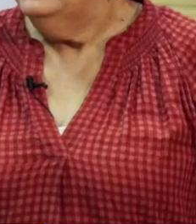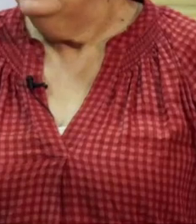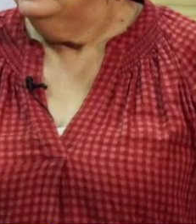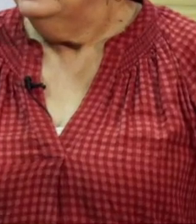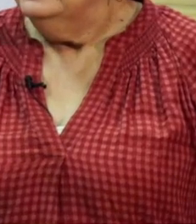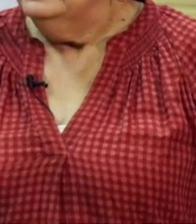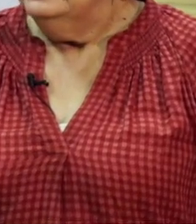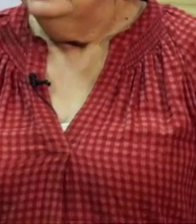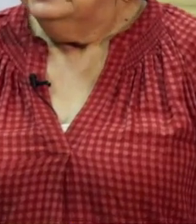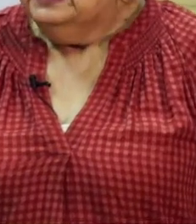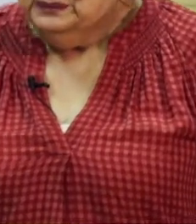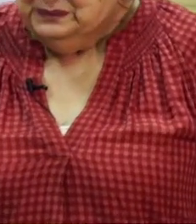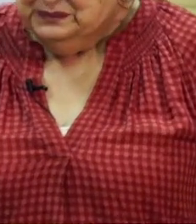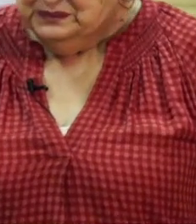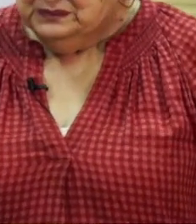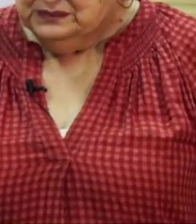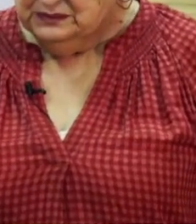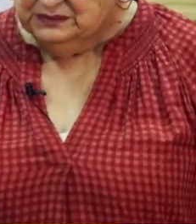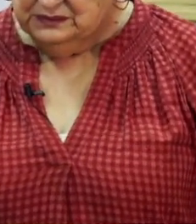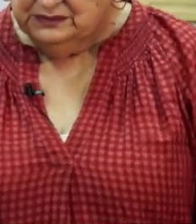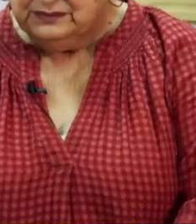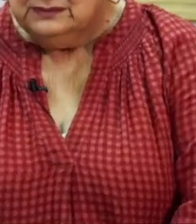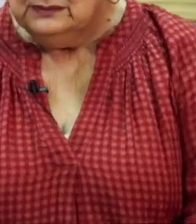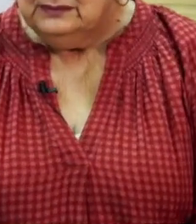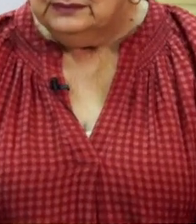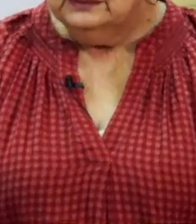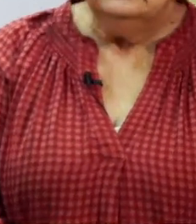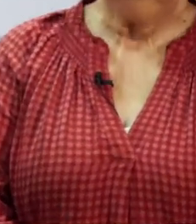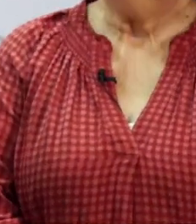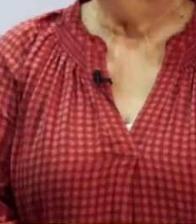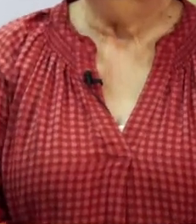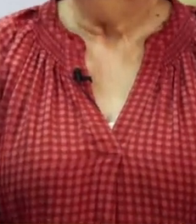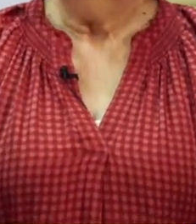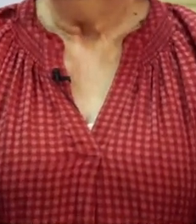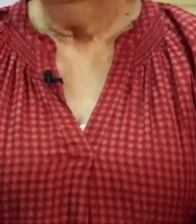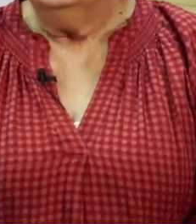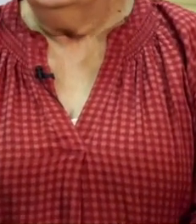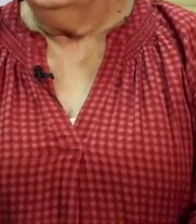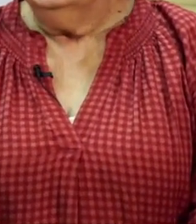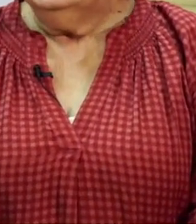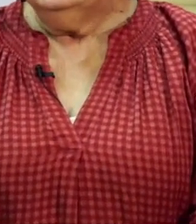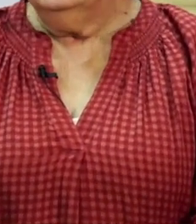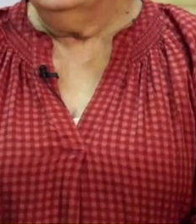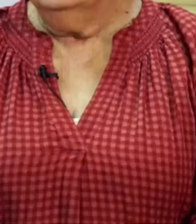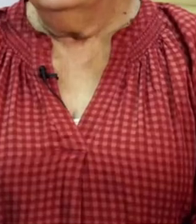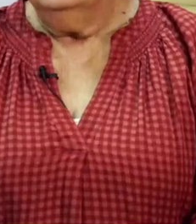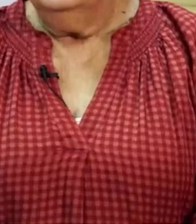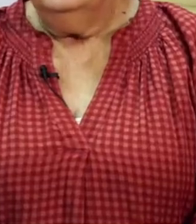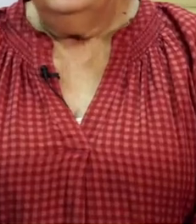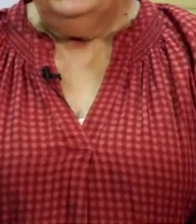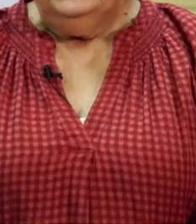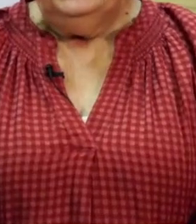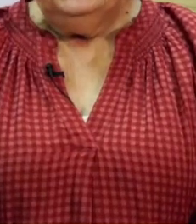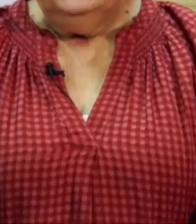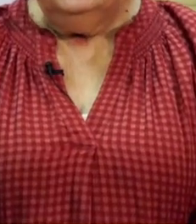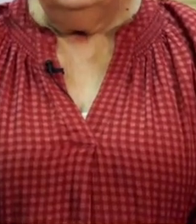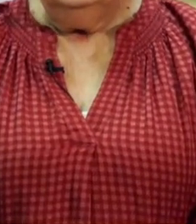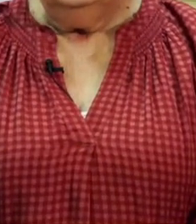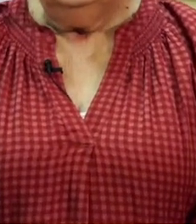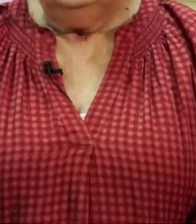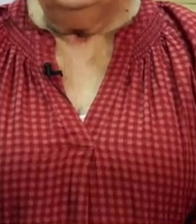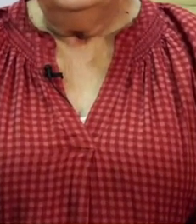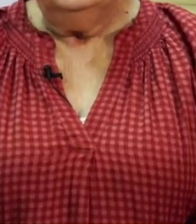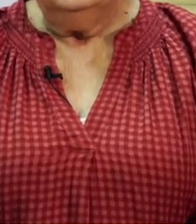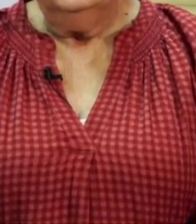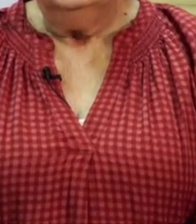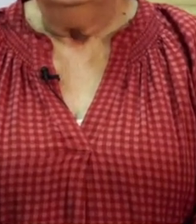Benvidos a todos. Ponte Caldelas homenaxea hoxe, por segunda vez, a unha muller que viviu moitos anos no